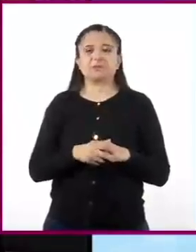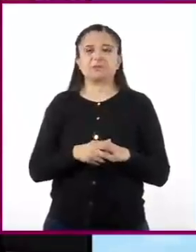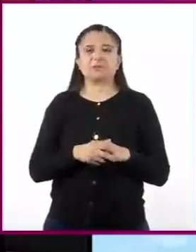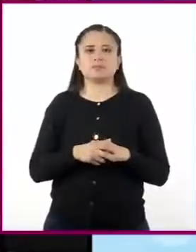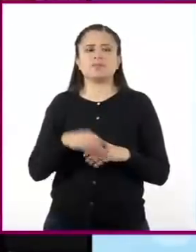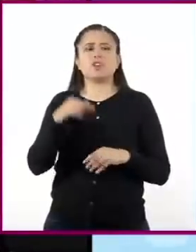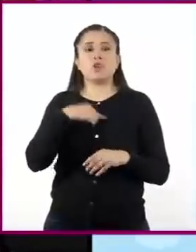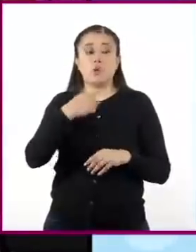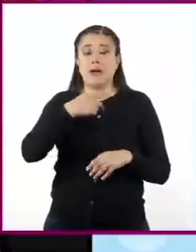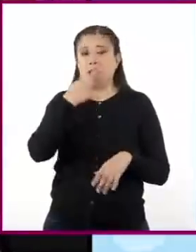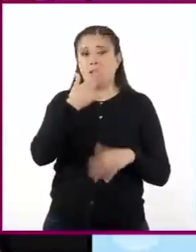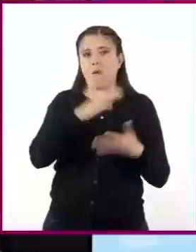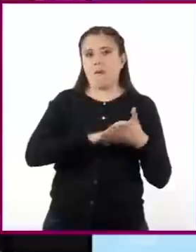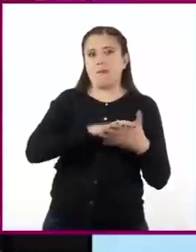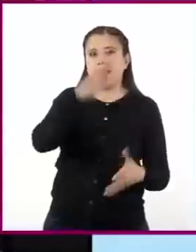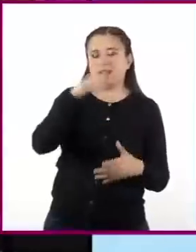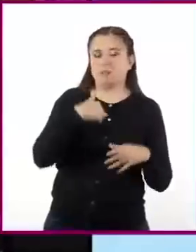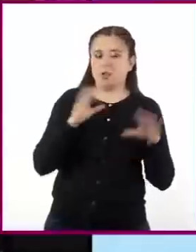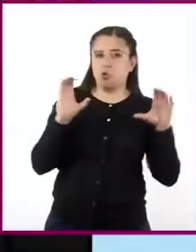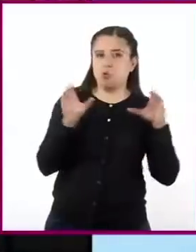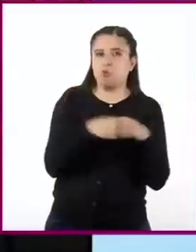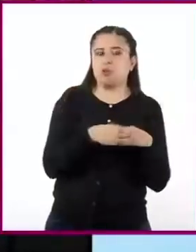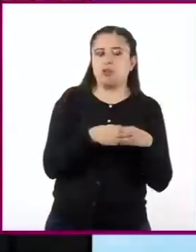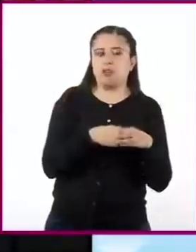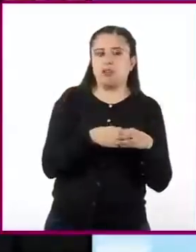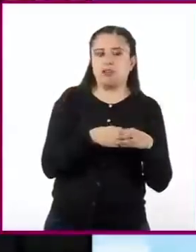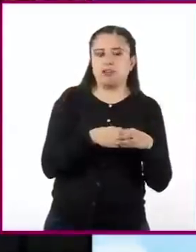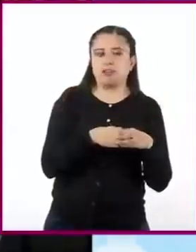Yo hablo más en mi comunidad